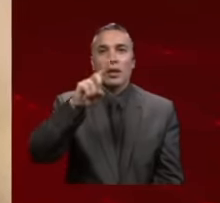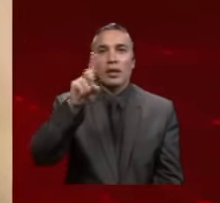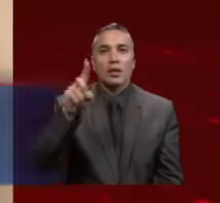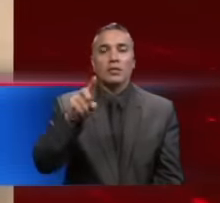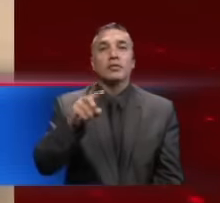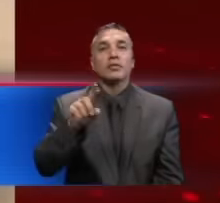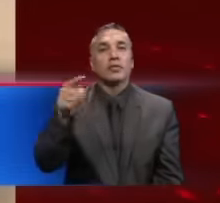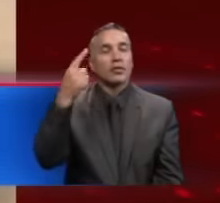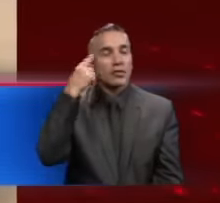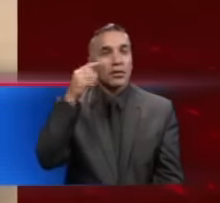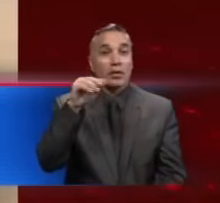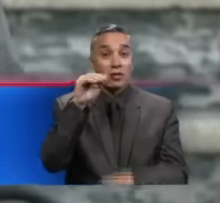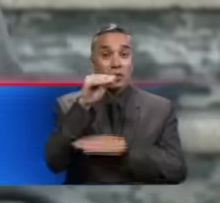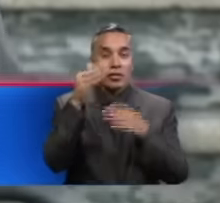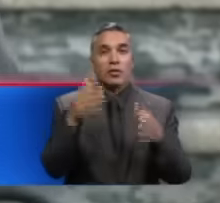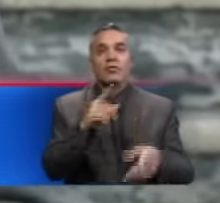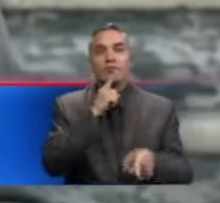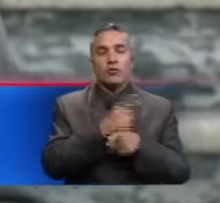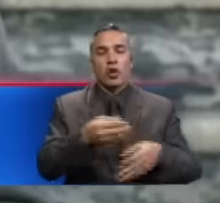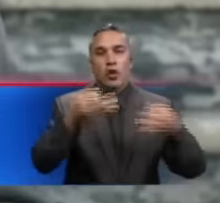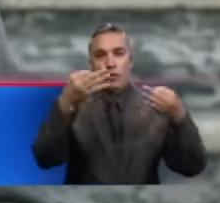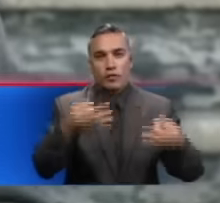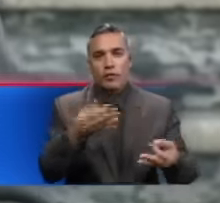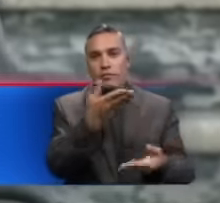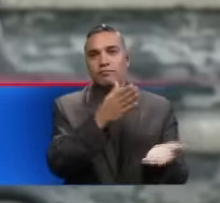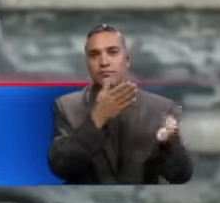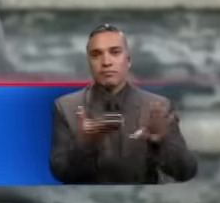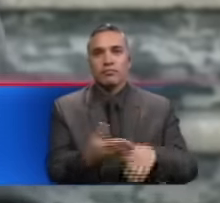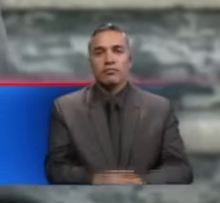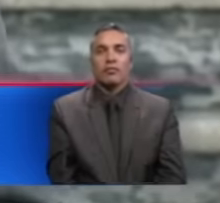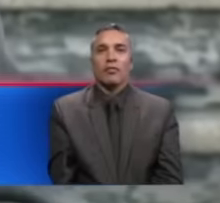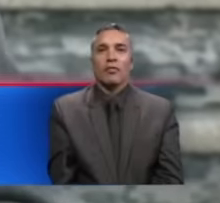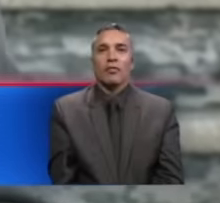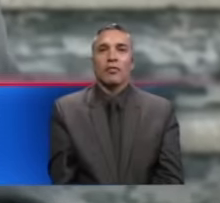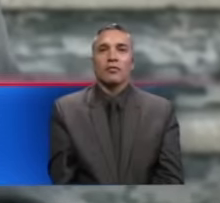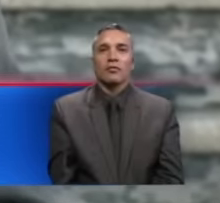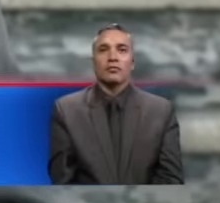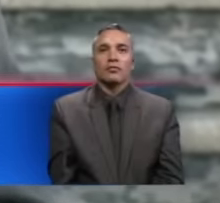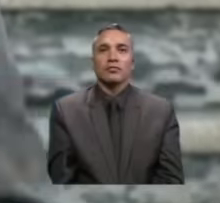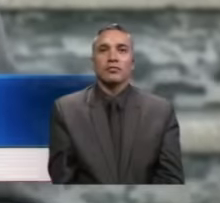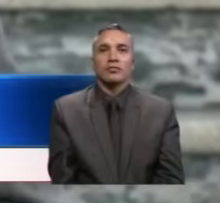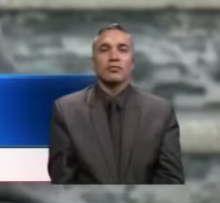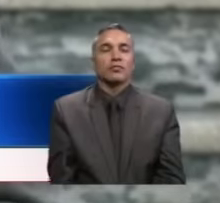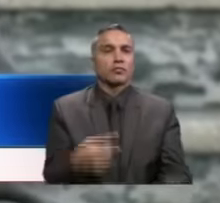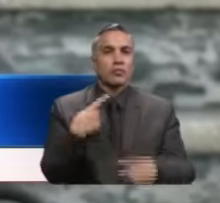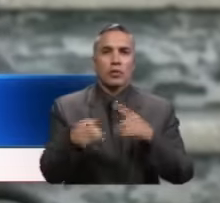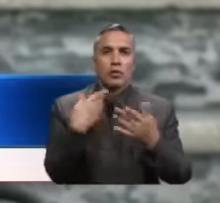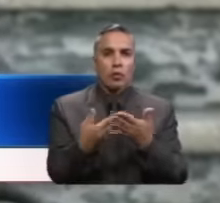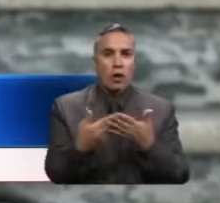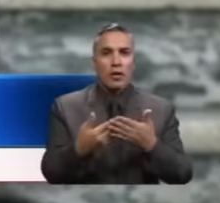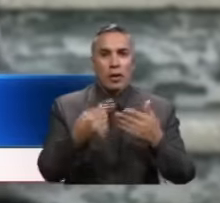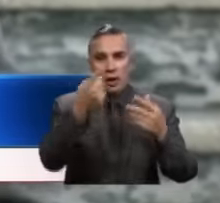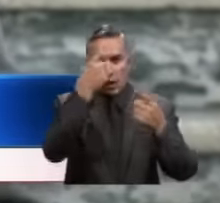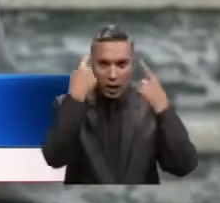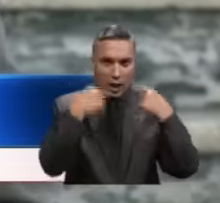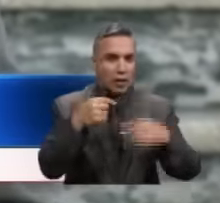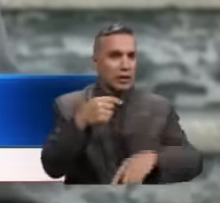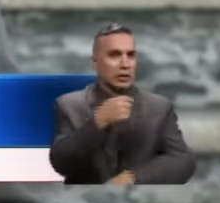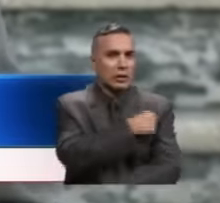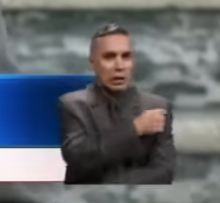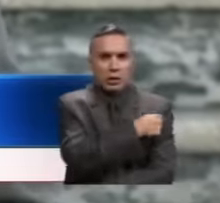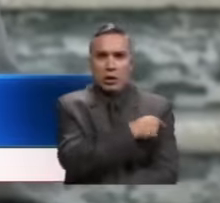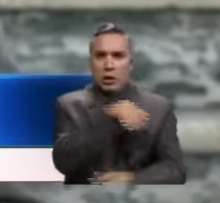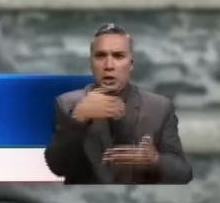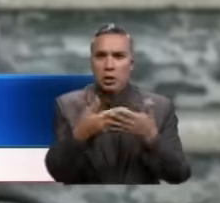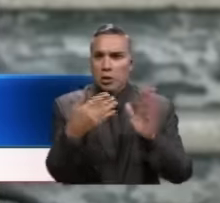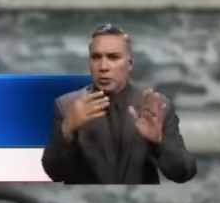ecuatoriano confirmó su identidad. Luego del cotejamiento necrodactilar y otras evidencias físicas como tatuajes, recibimos